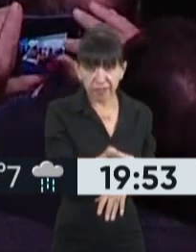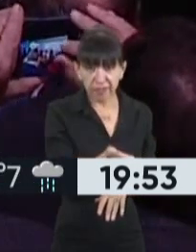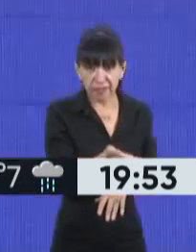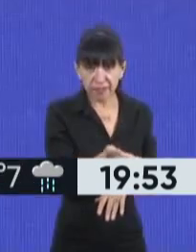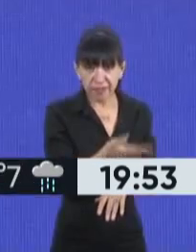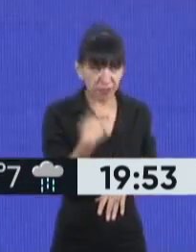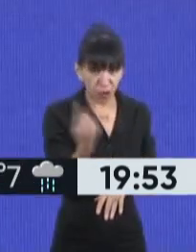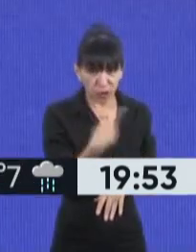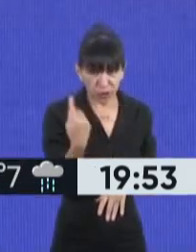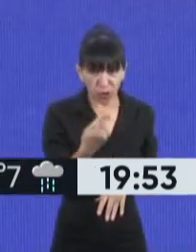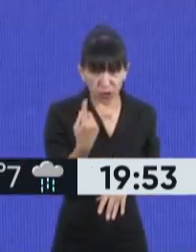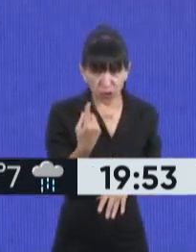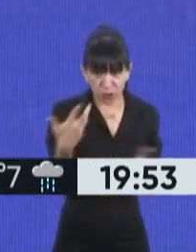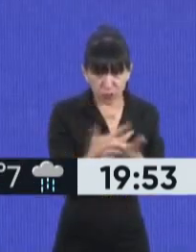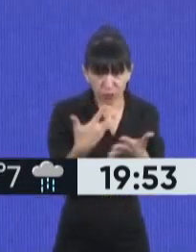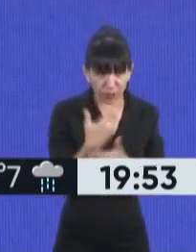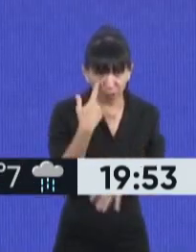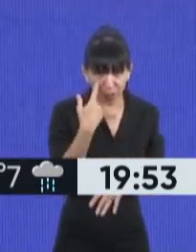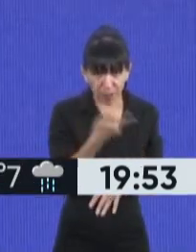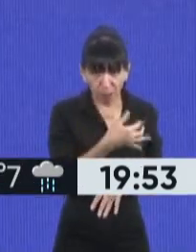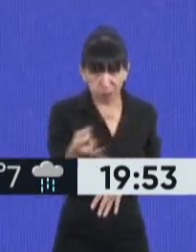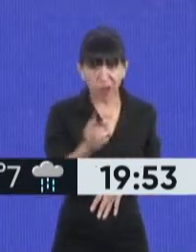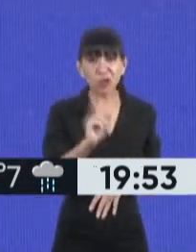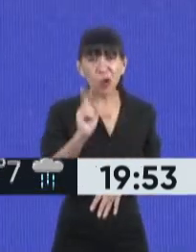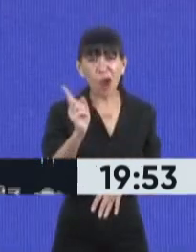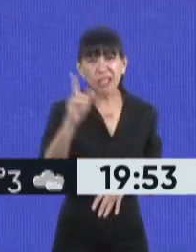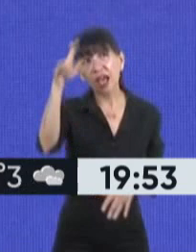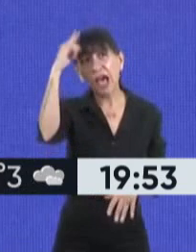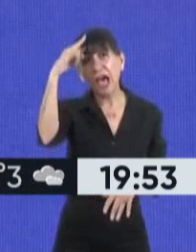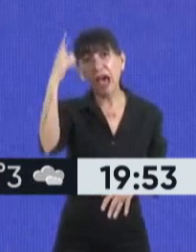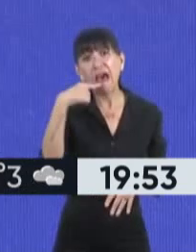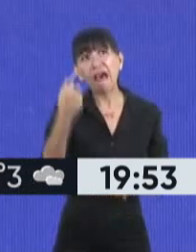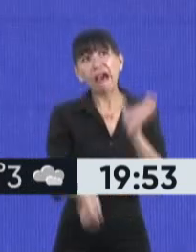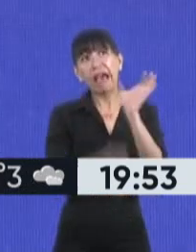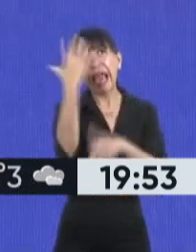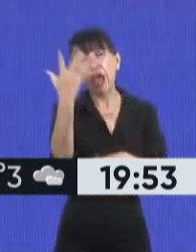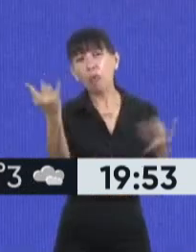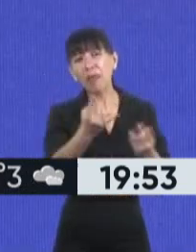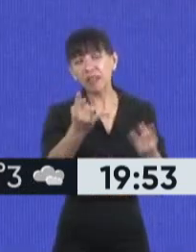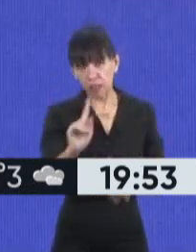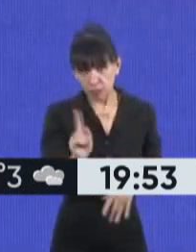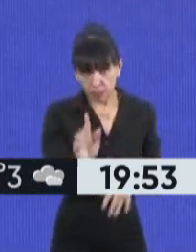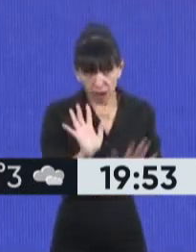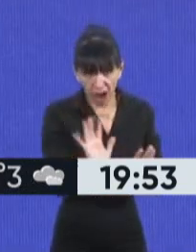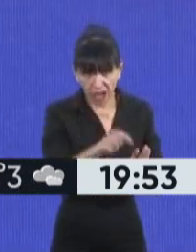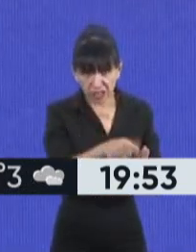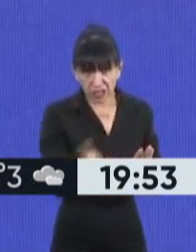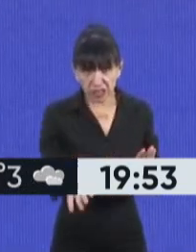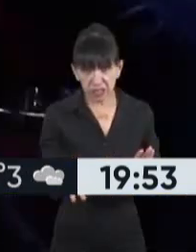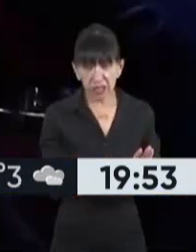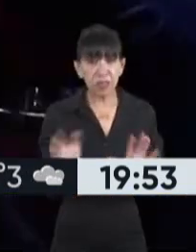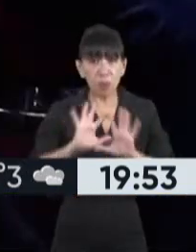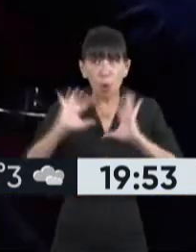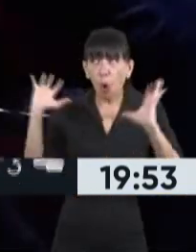lo vivimos. No es algo que uno está inventando, no es algo que uno está creando. Lo vio la humanidad